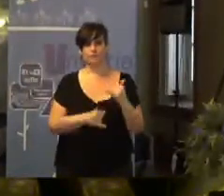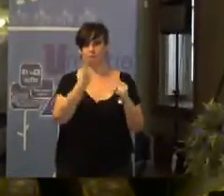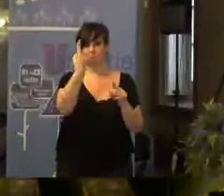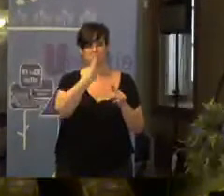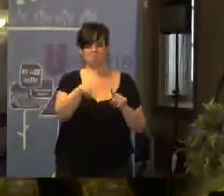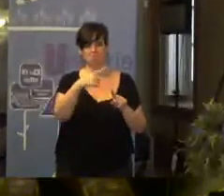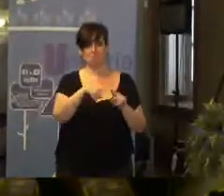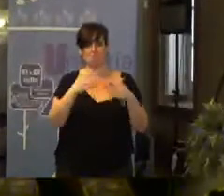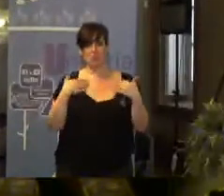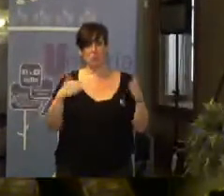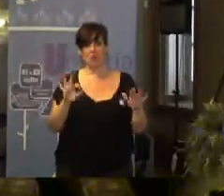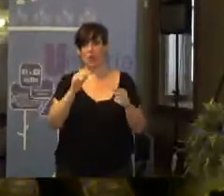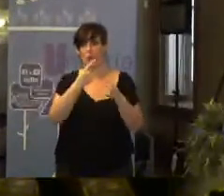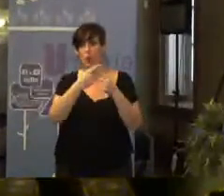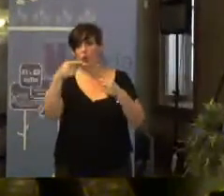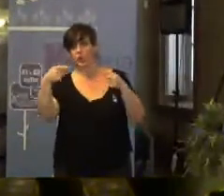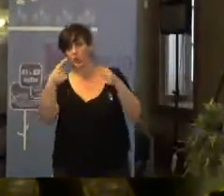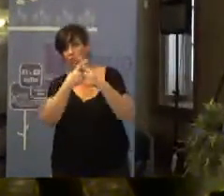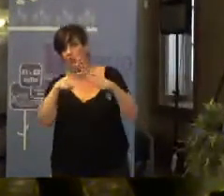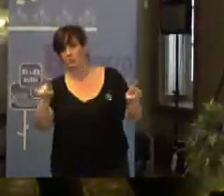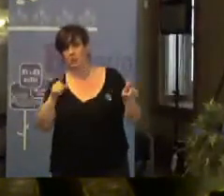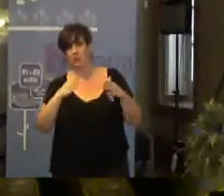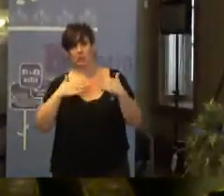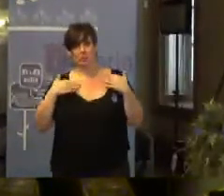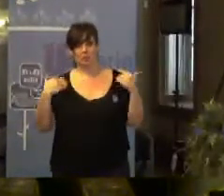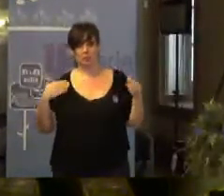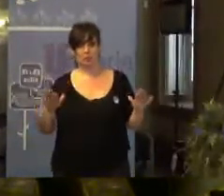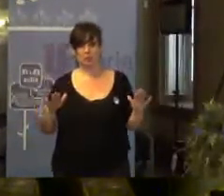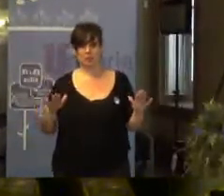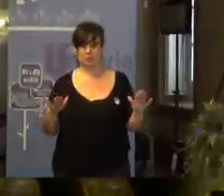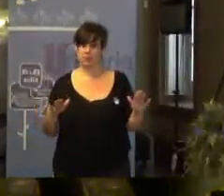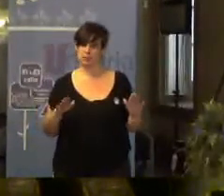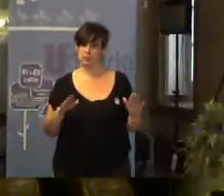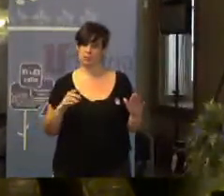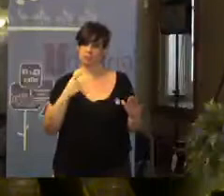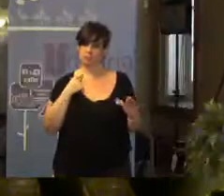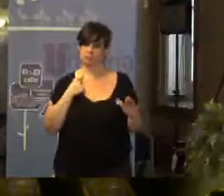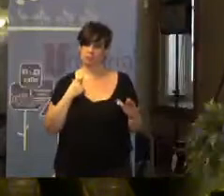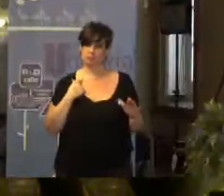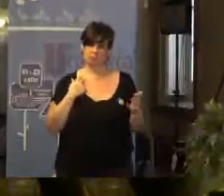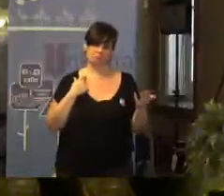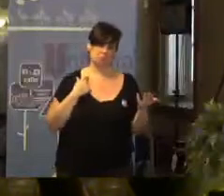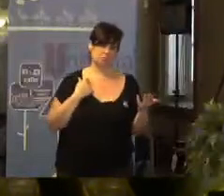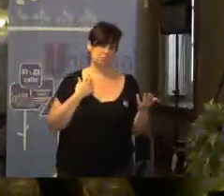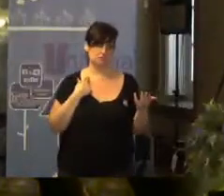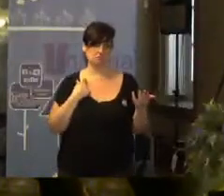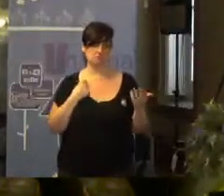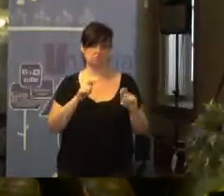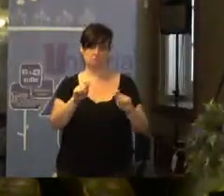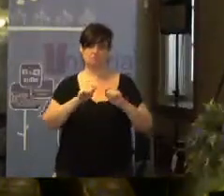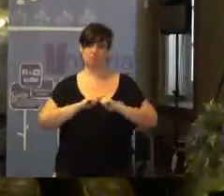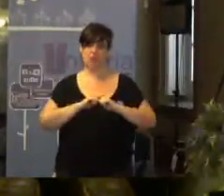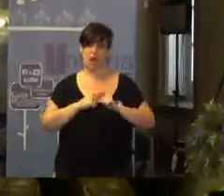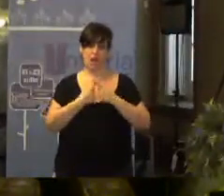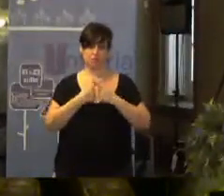pequena diferenza leve a unha escisión, en fin, fenda, ou como lle queirades